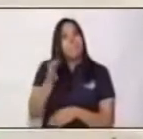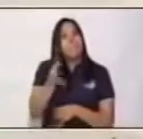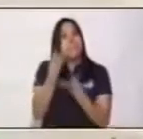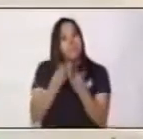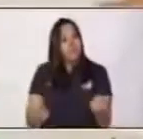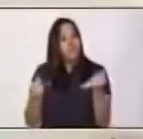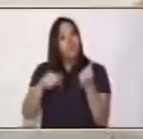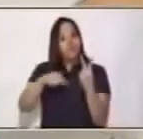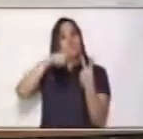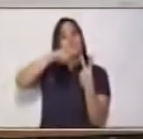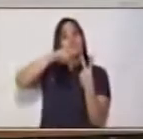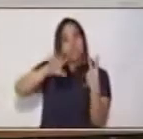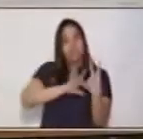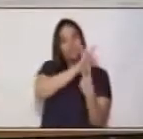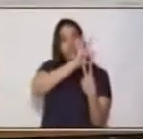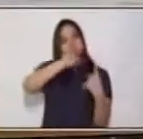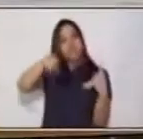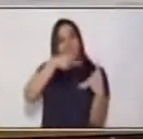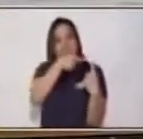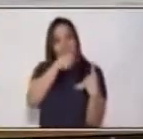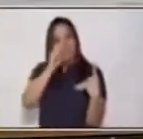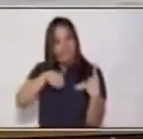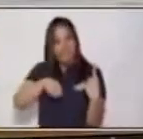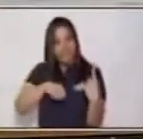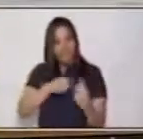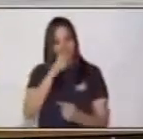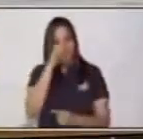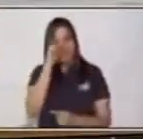implementen la raíz cúbica exacta.